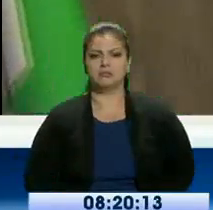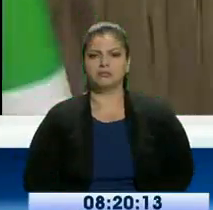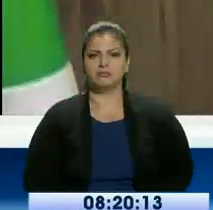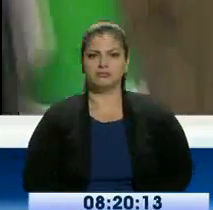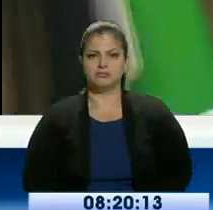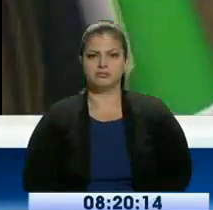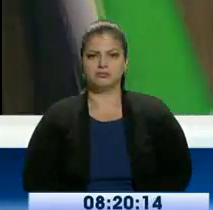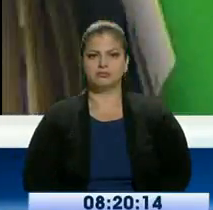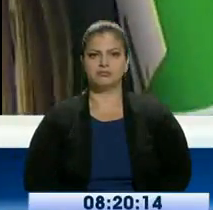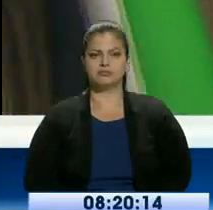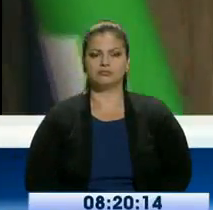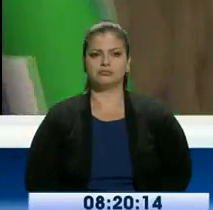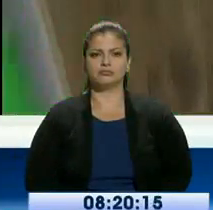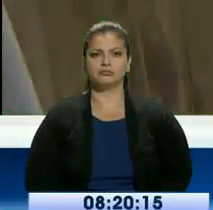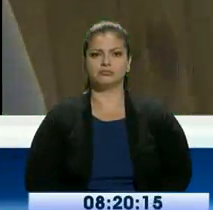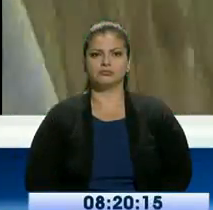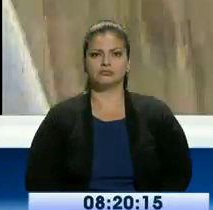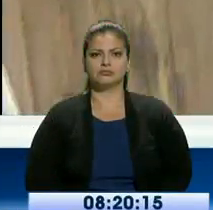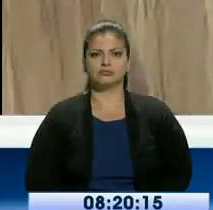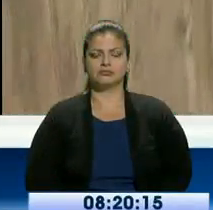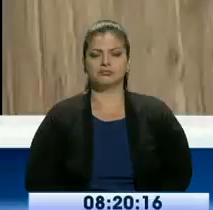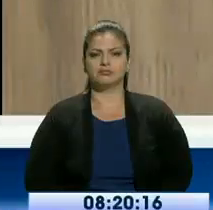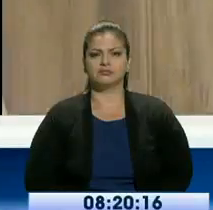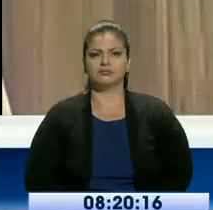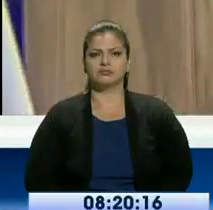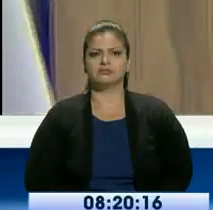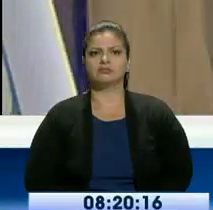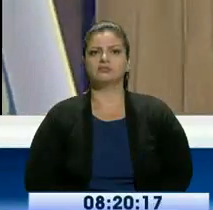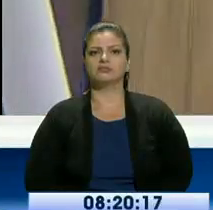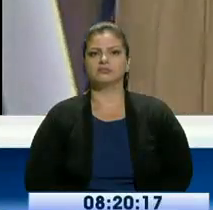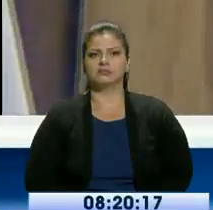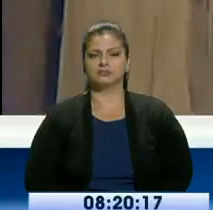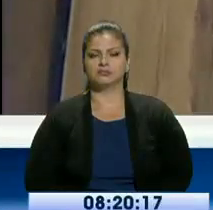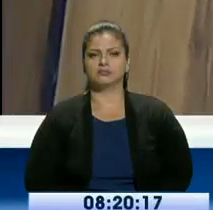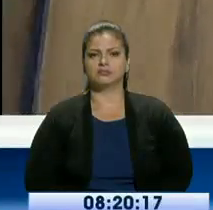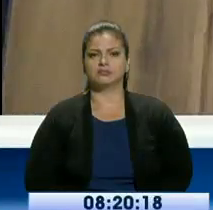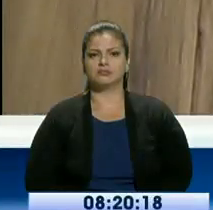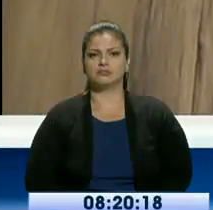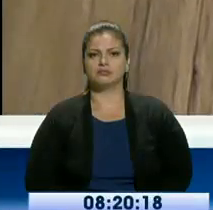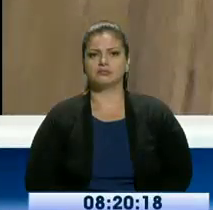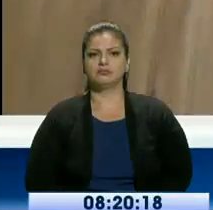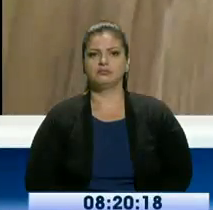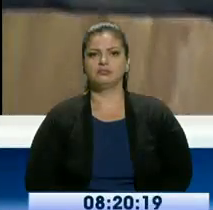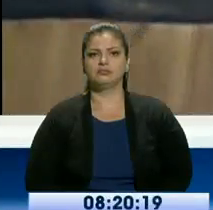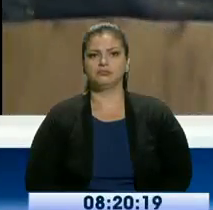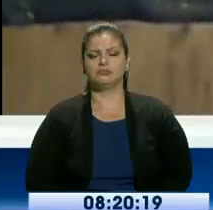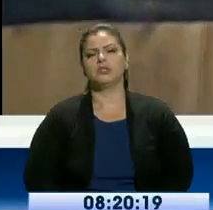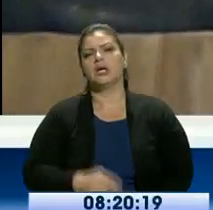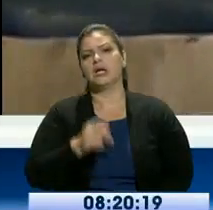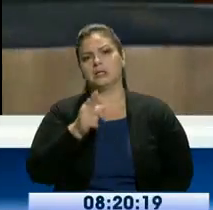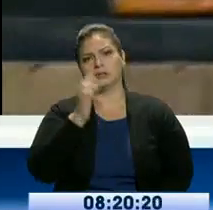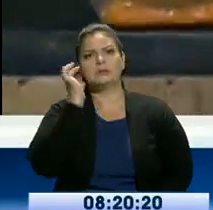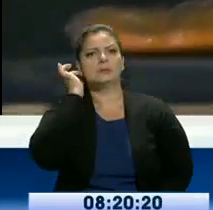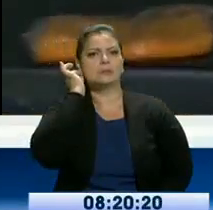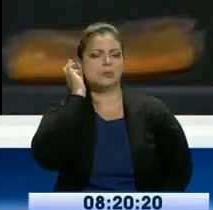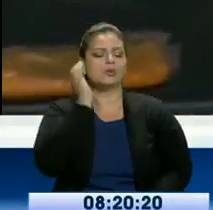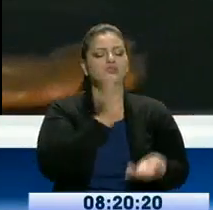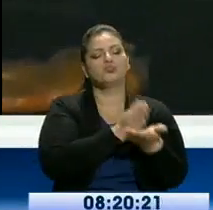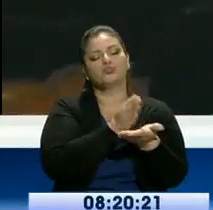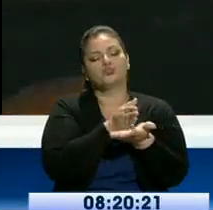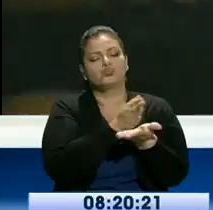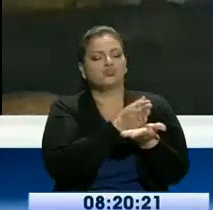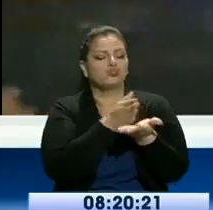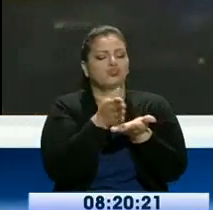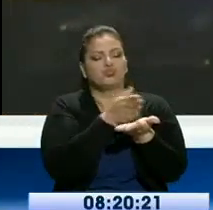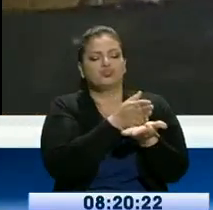y lo peligroso de lo que vivió esa señora cuando los alimentos y lo caliente que estaba, de lo que estaba preparando, casi se